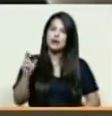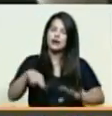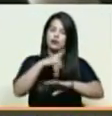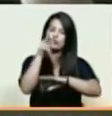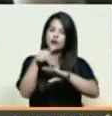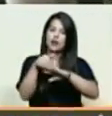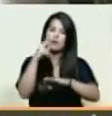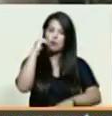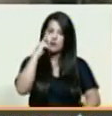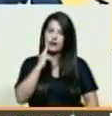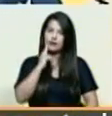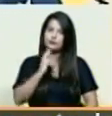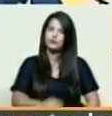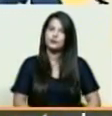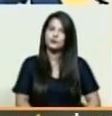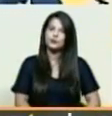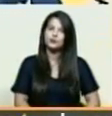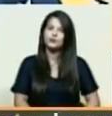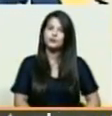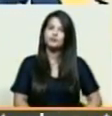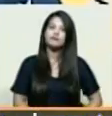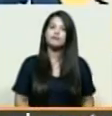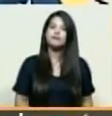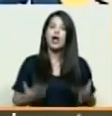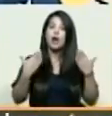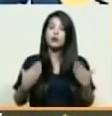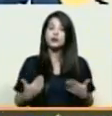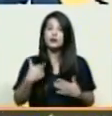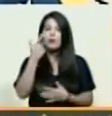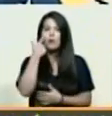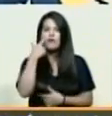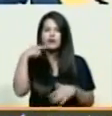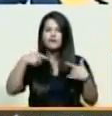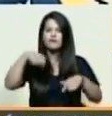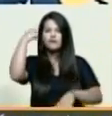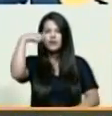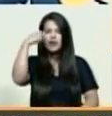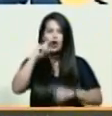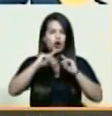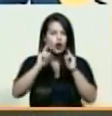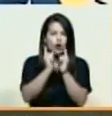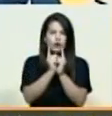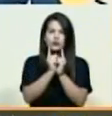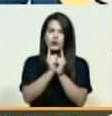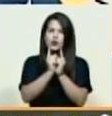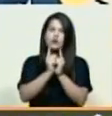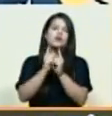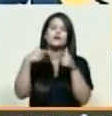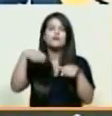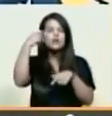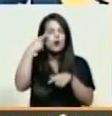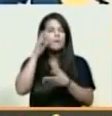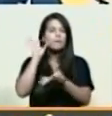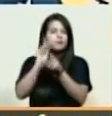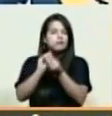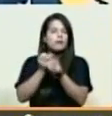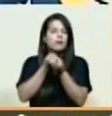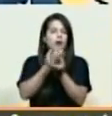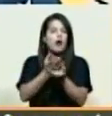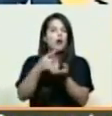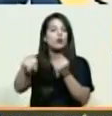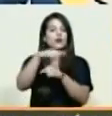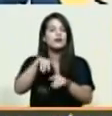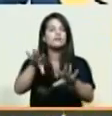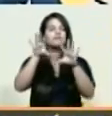Nacional Bolivariana. Vamos a ver un video brevemente para hacer un recuento de todos